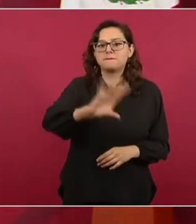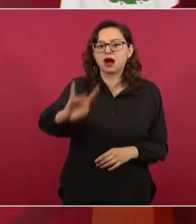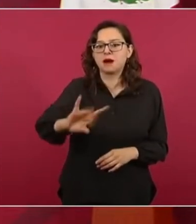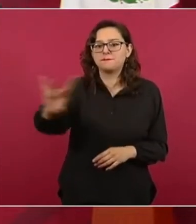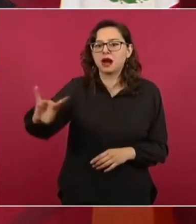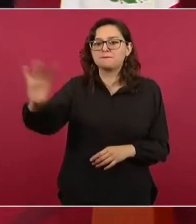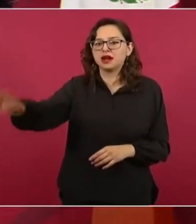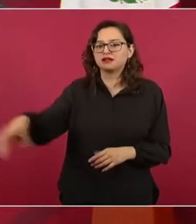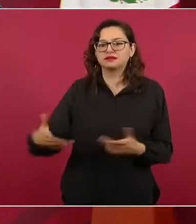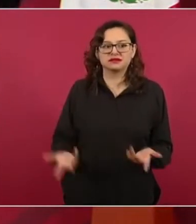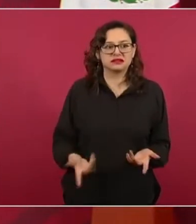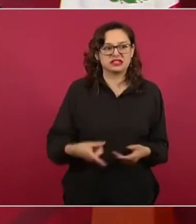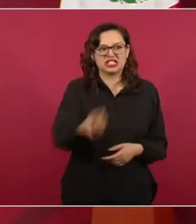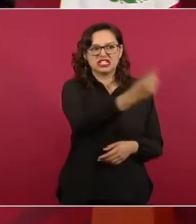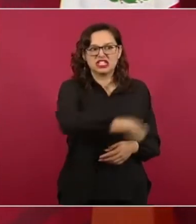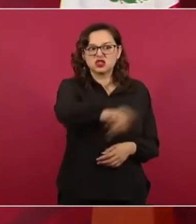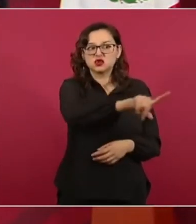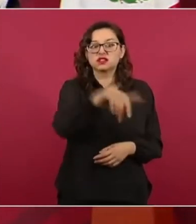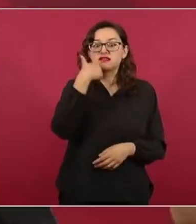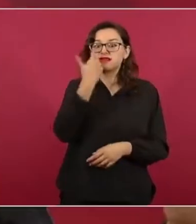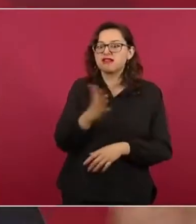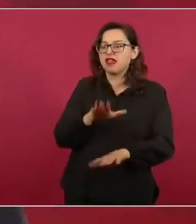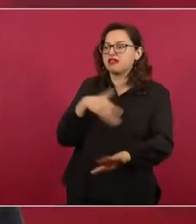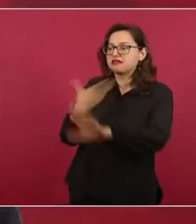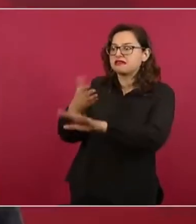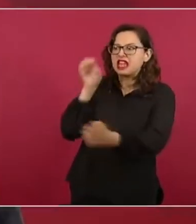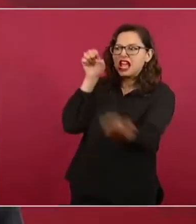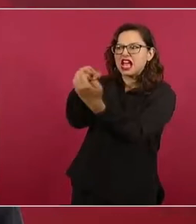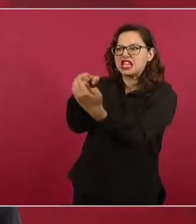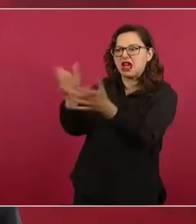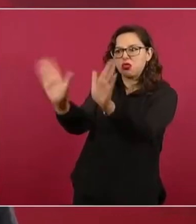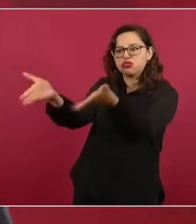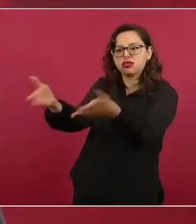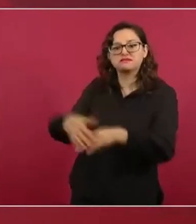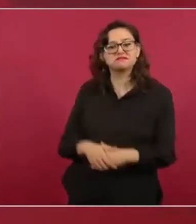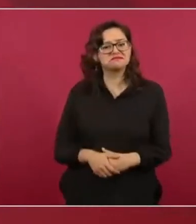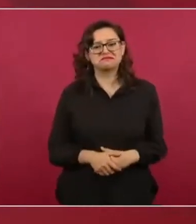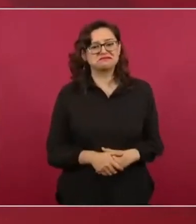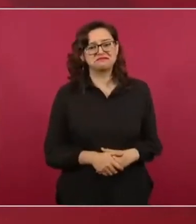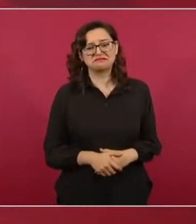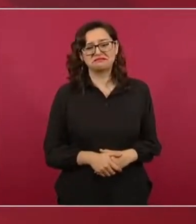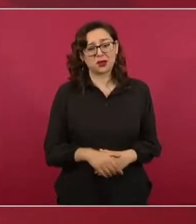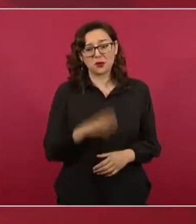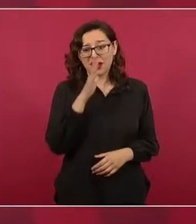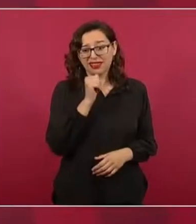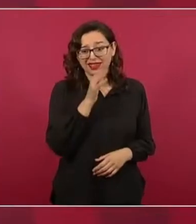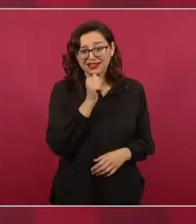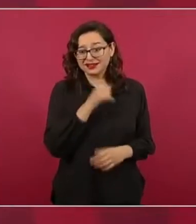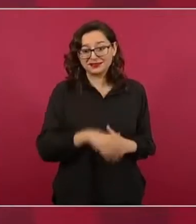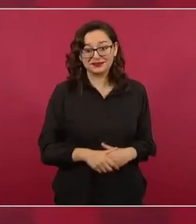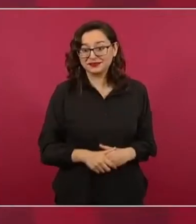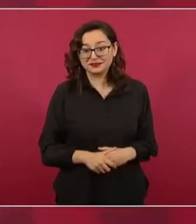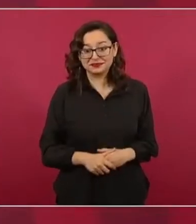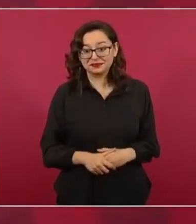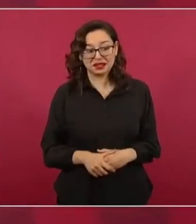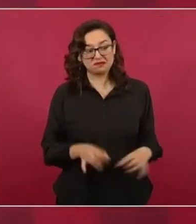Entonces ya no se le puede engañar al pueblo, aunque todavía hay